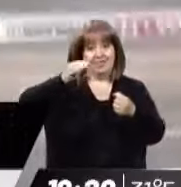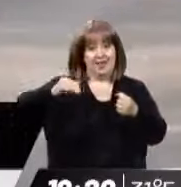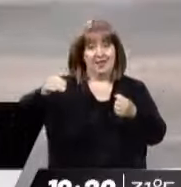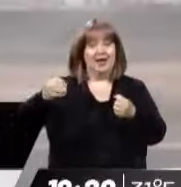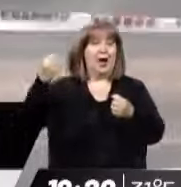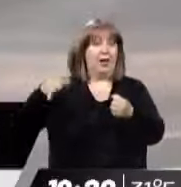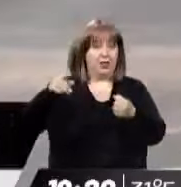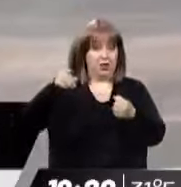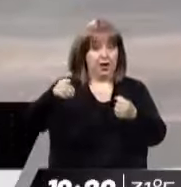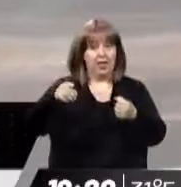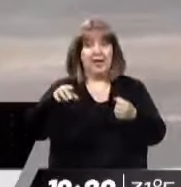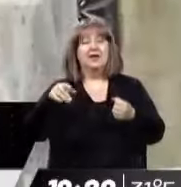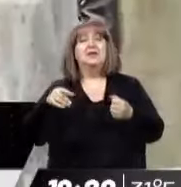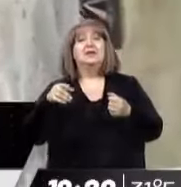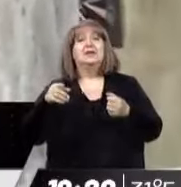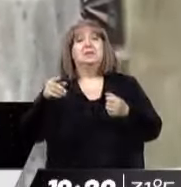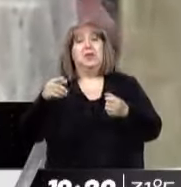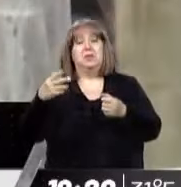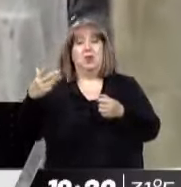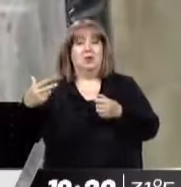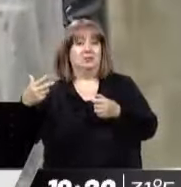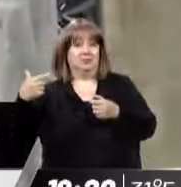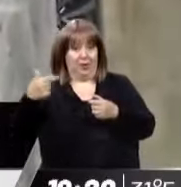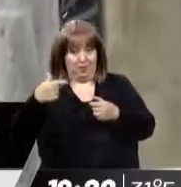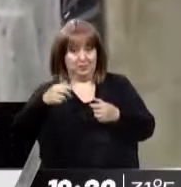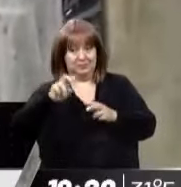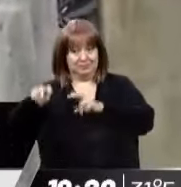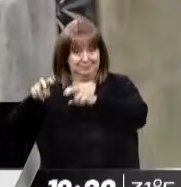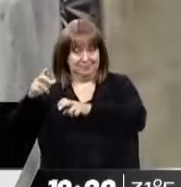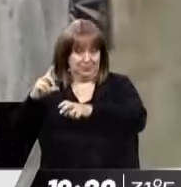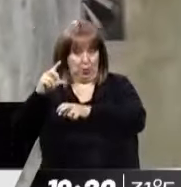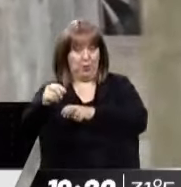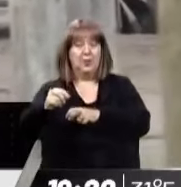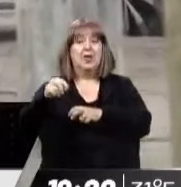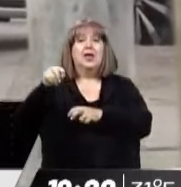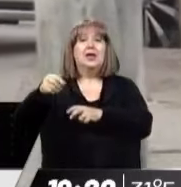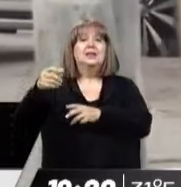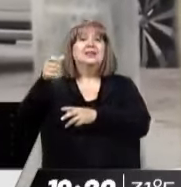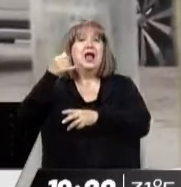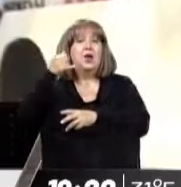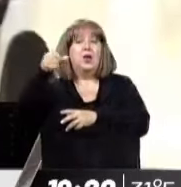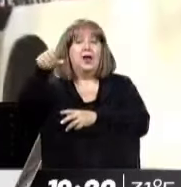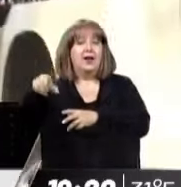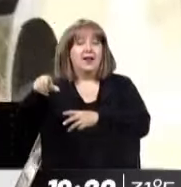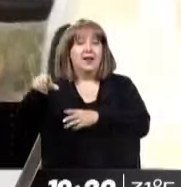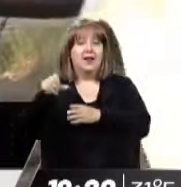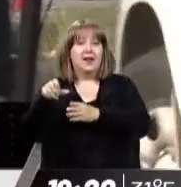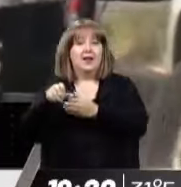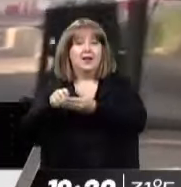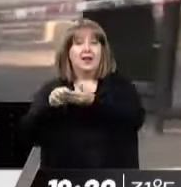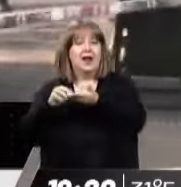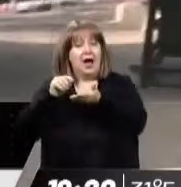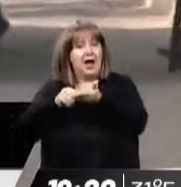hecho, en donde iban estos presuntos delincuentes. Y si bien ese celular no estaba a su